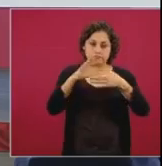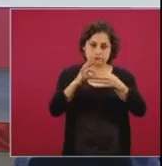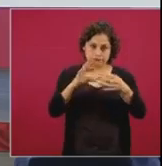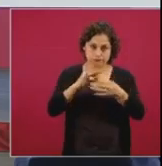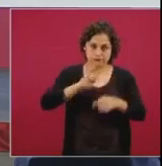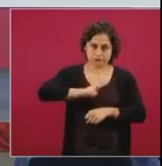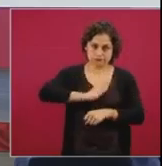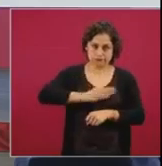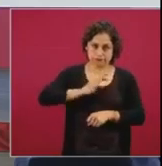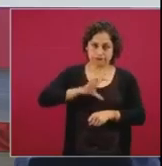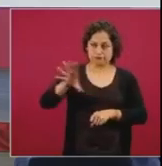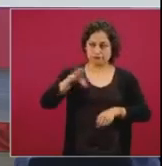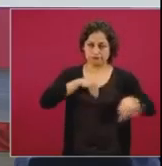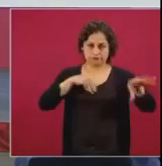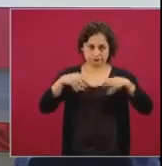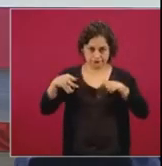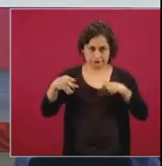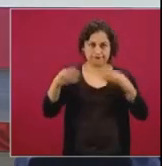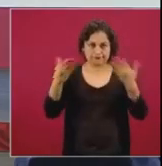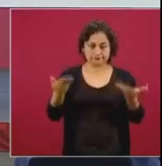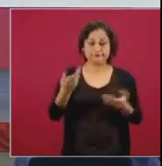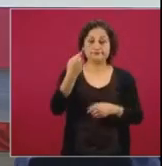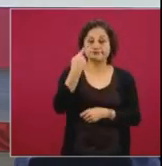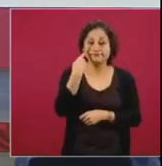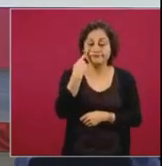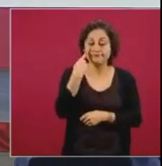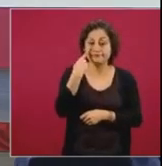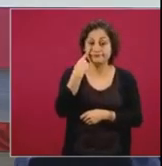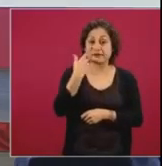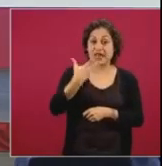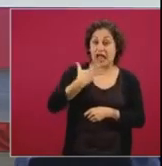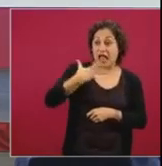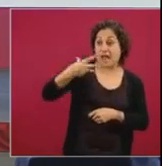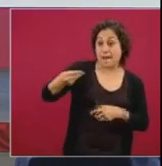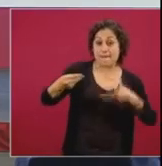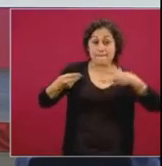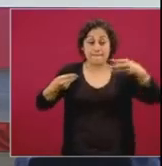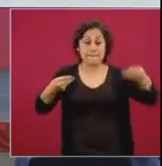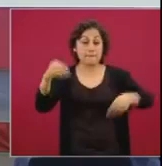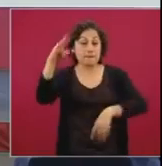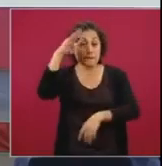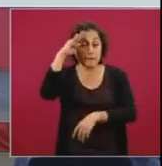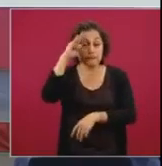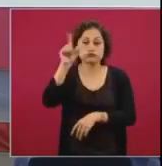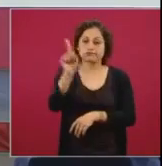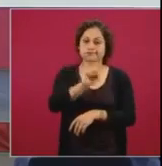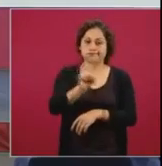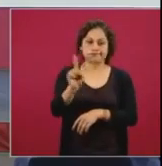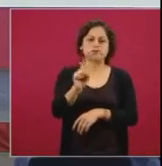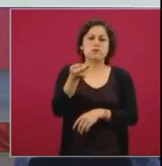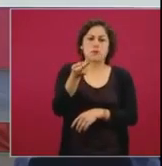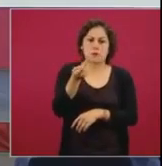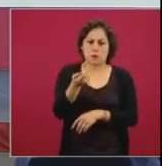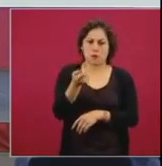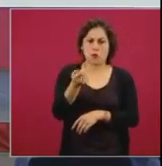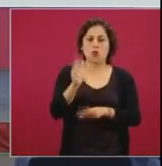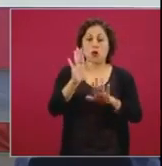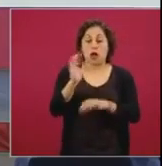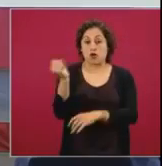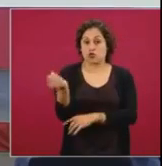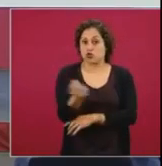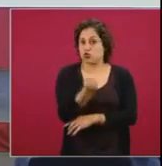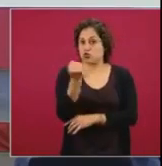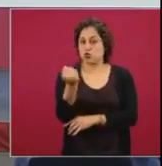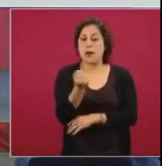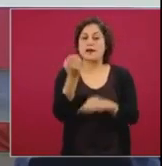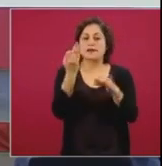y los nervios. Es poco contagiosa, fíjense lo que son las cosas. Afortunadamente para el momento en